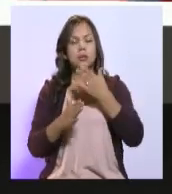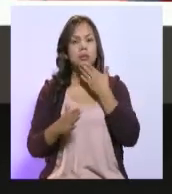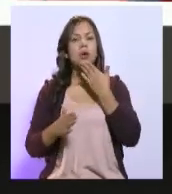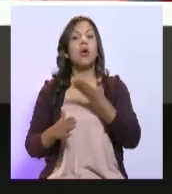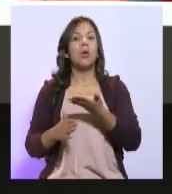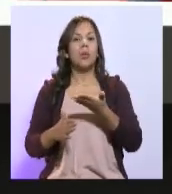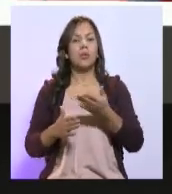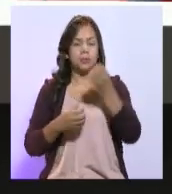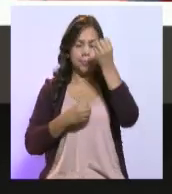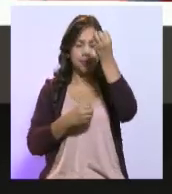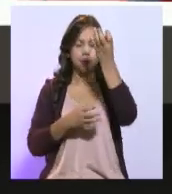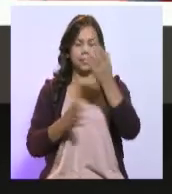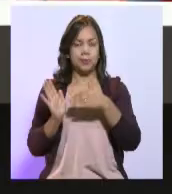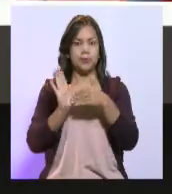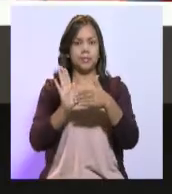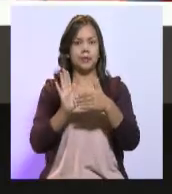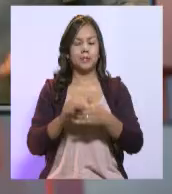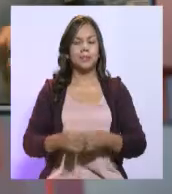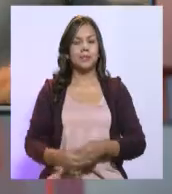Adelante.